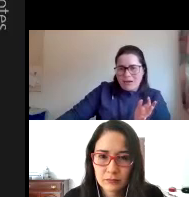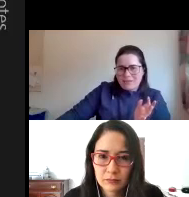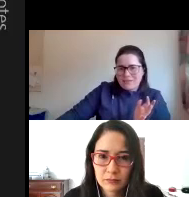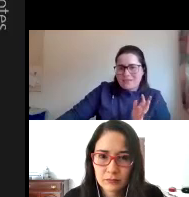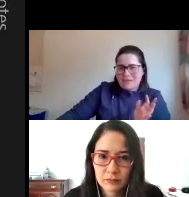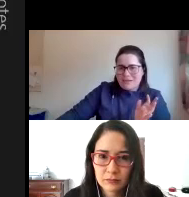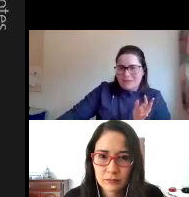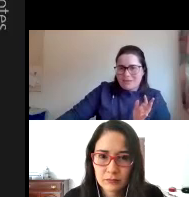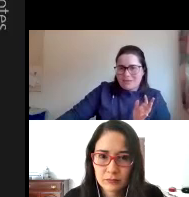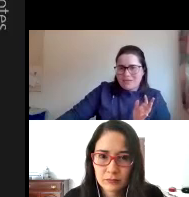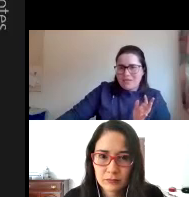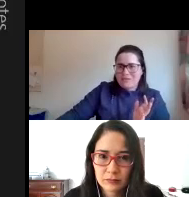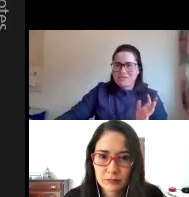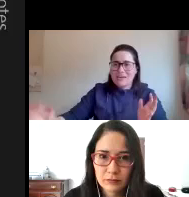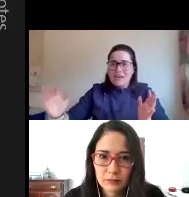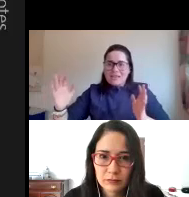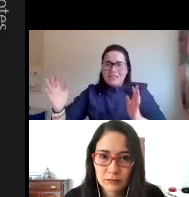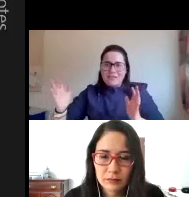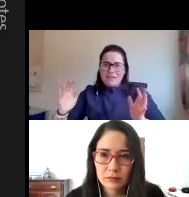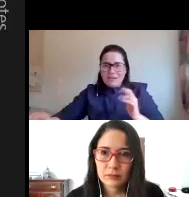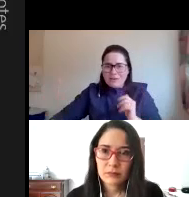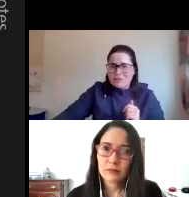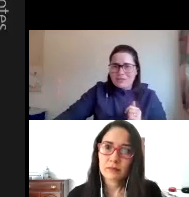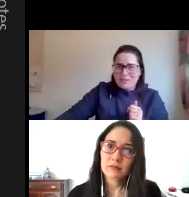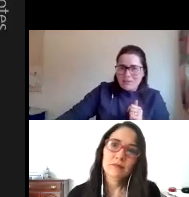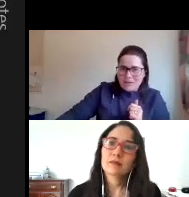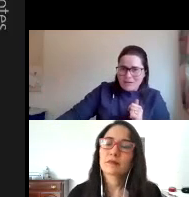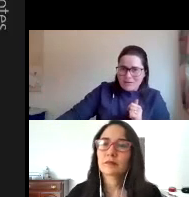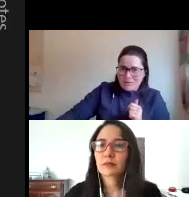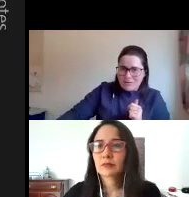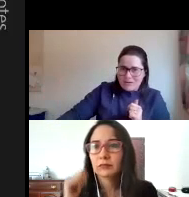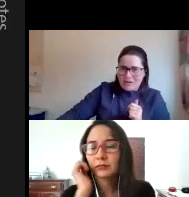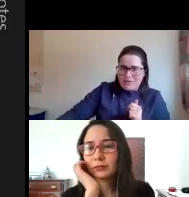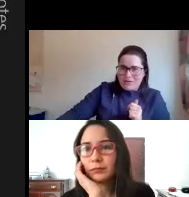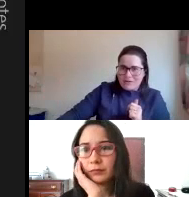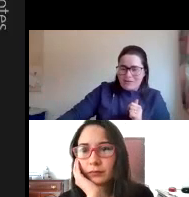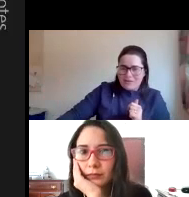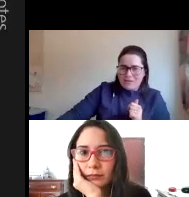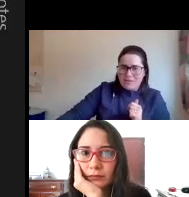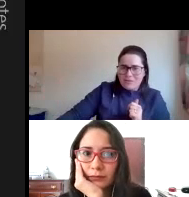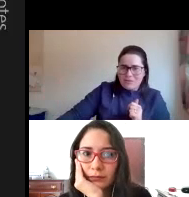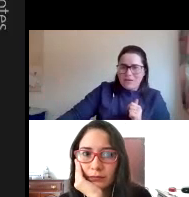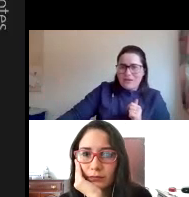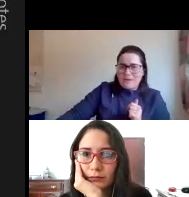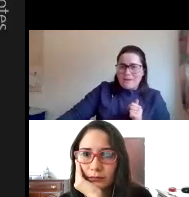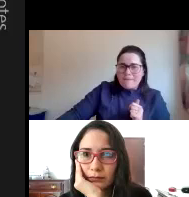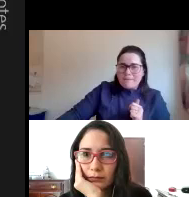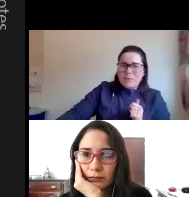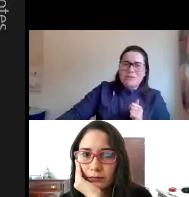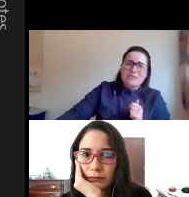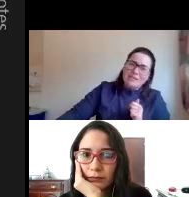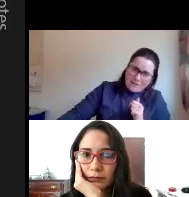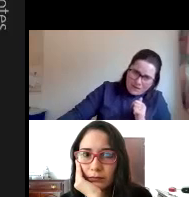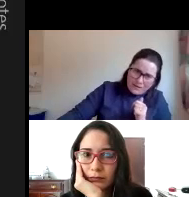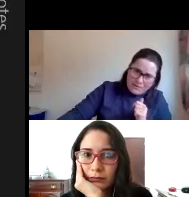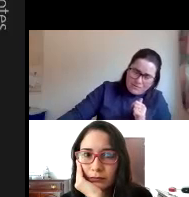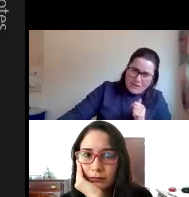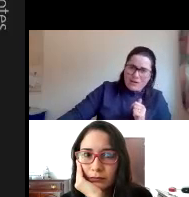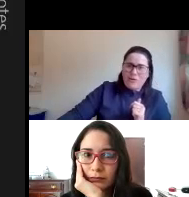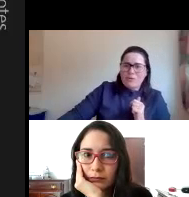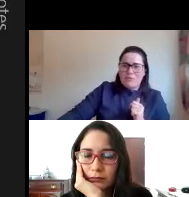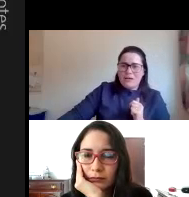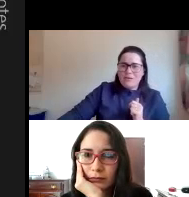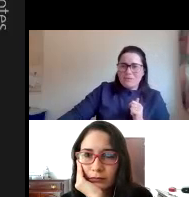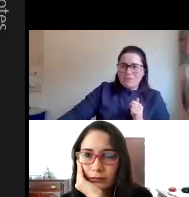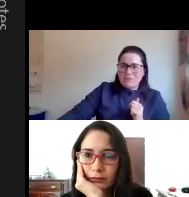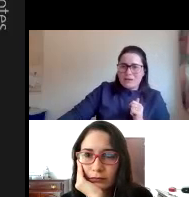o hasta 100 metros. ¿Sí? Entonces, si ven, no está tan bien como el lago que tiene bosque, no está tan mal como el